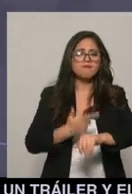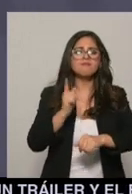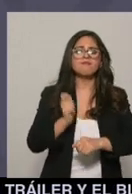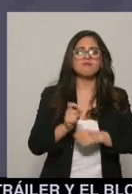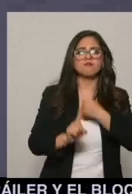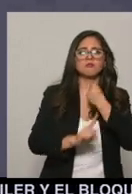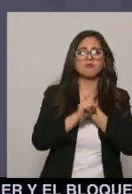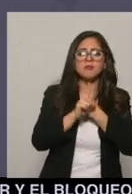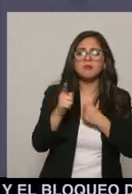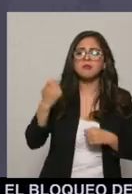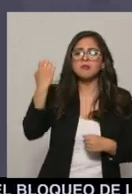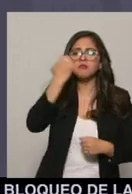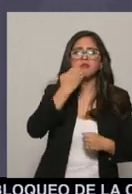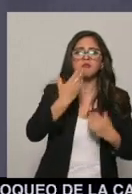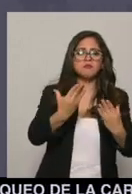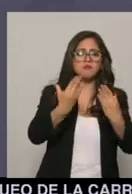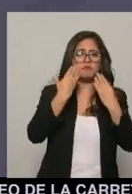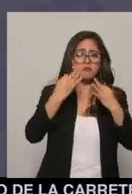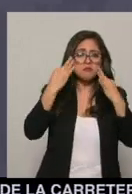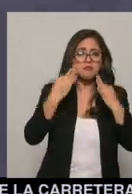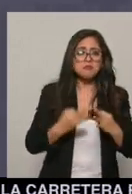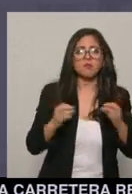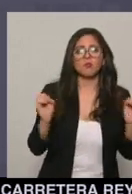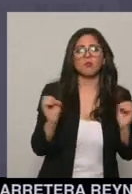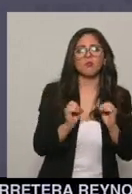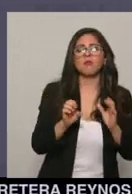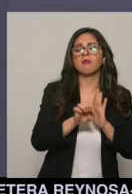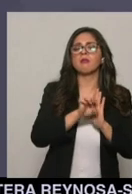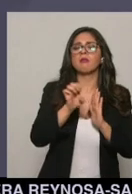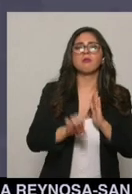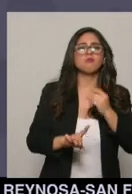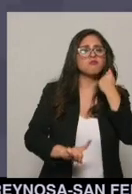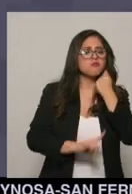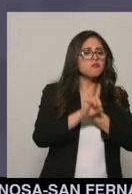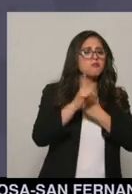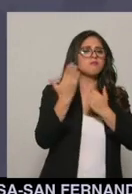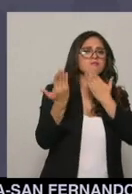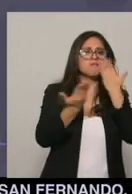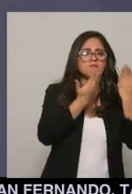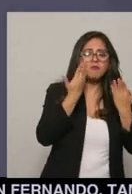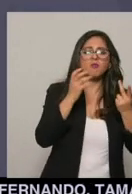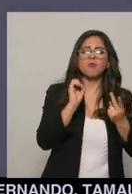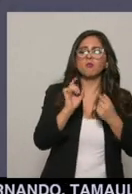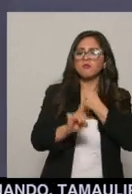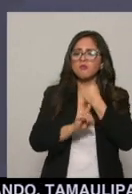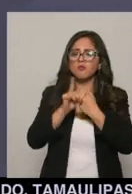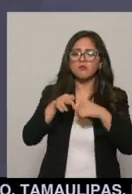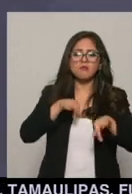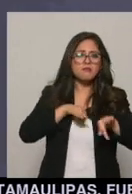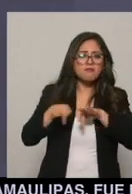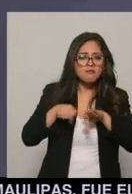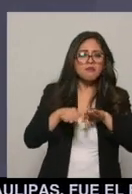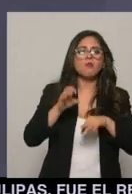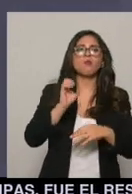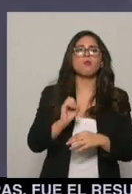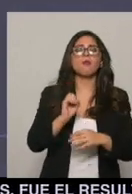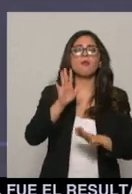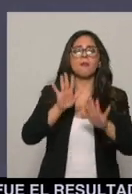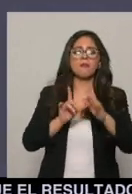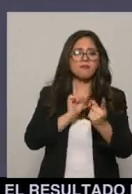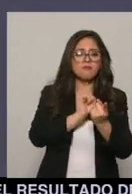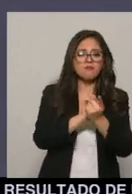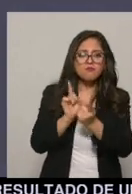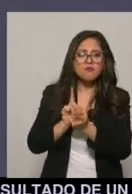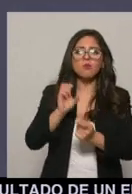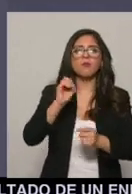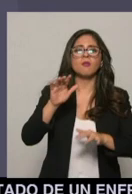La escuela no nos enseña a resolver problemas, por ejemplo, un problema académico, un problema laboral, un problema de relaciones interpersonales, el